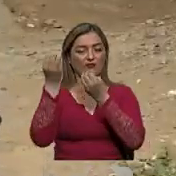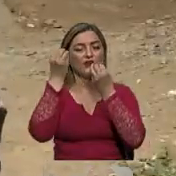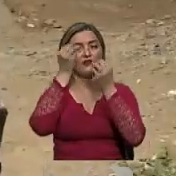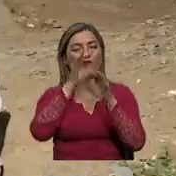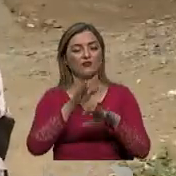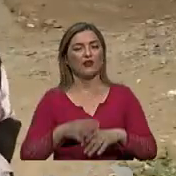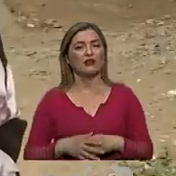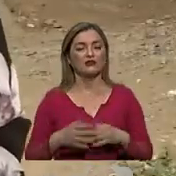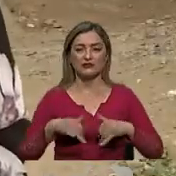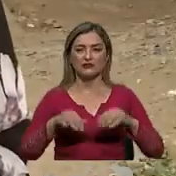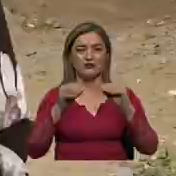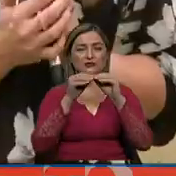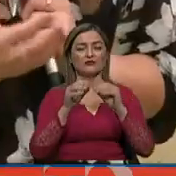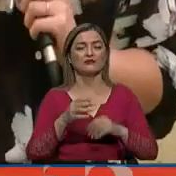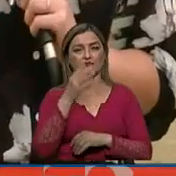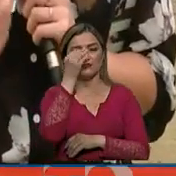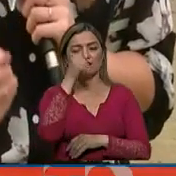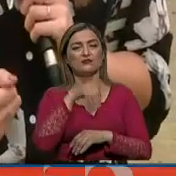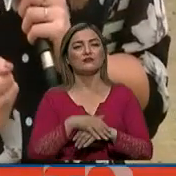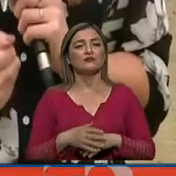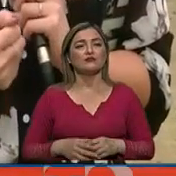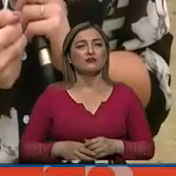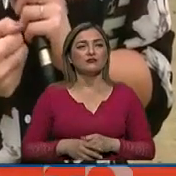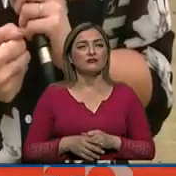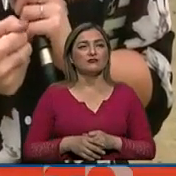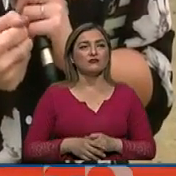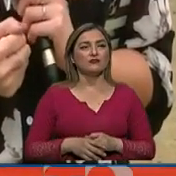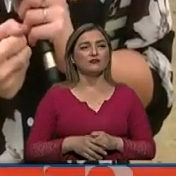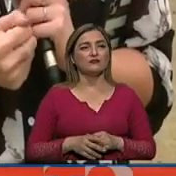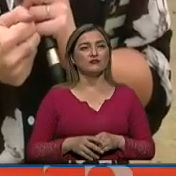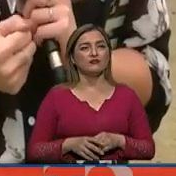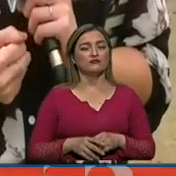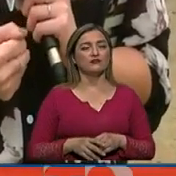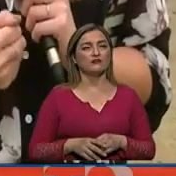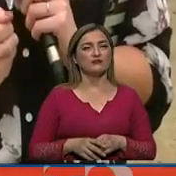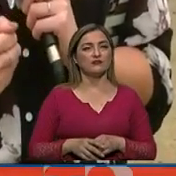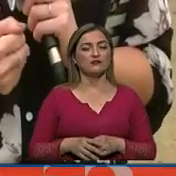compañeros. Ustedes tienen más en estudios. Buenas tardes. Buenas tardes, Valeria, y muchísimas gracias.